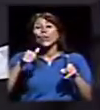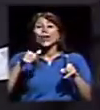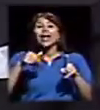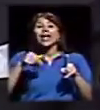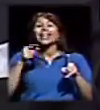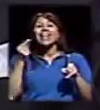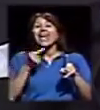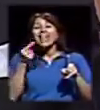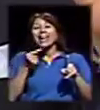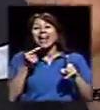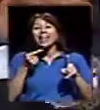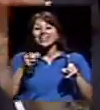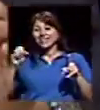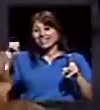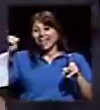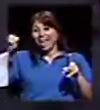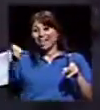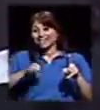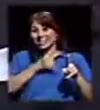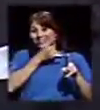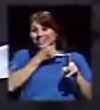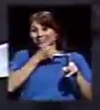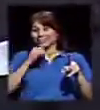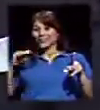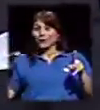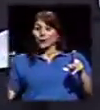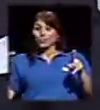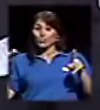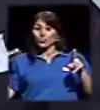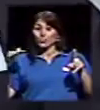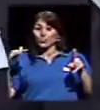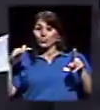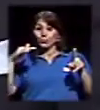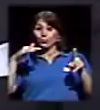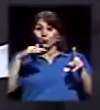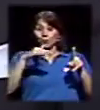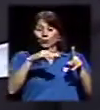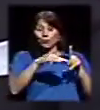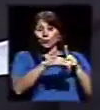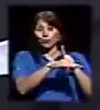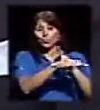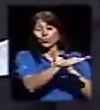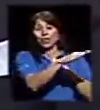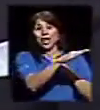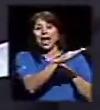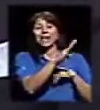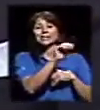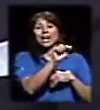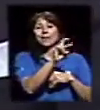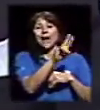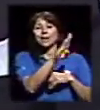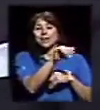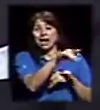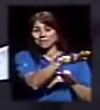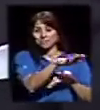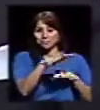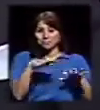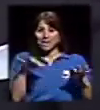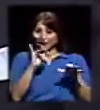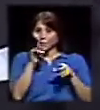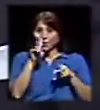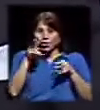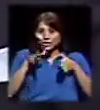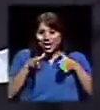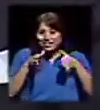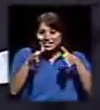básicamente de Axerri, ¿verdad? Cruzando el valle hasta Barba, ¿verdad? Que eran